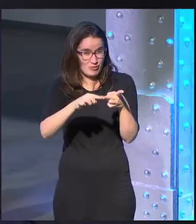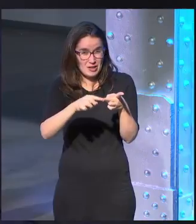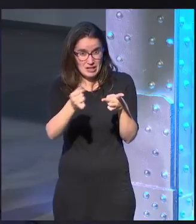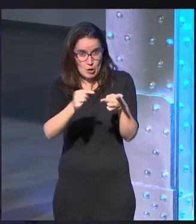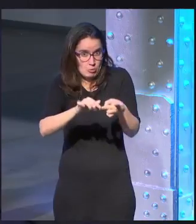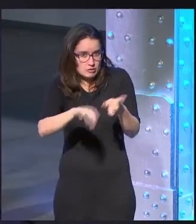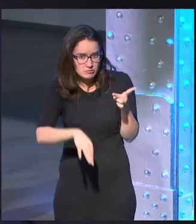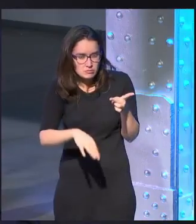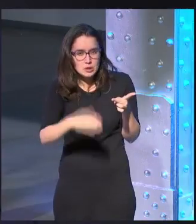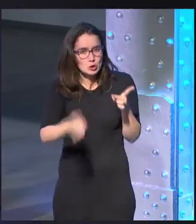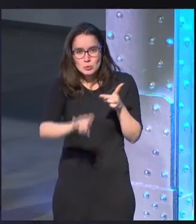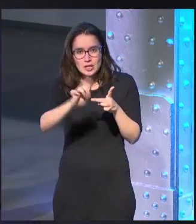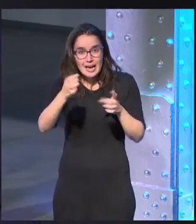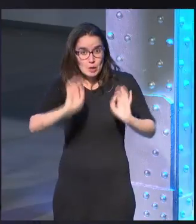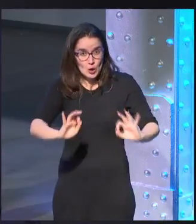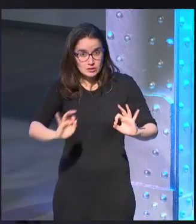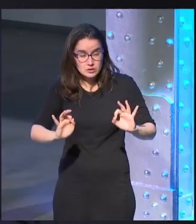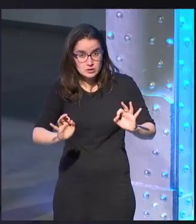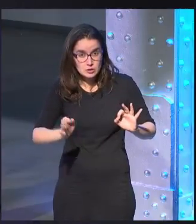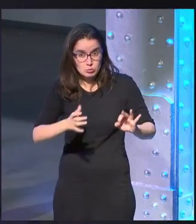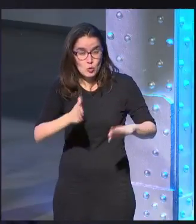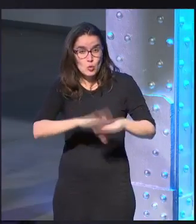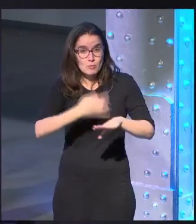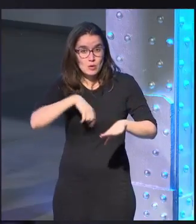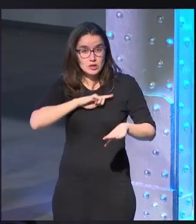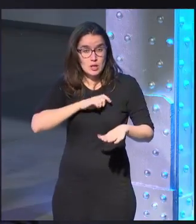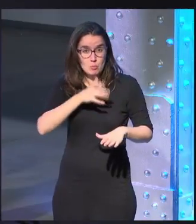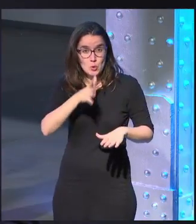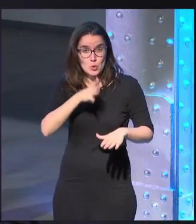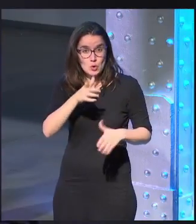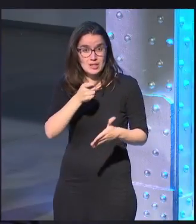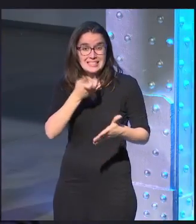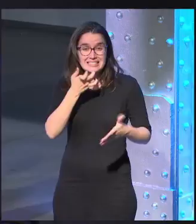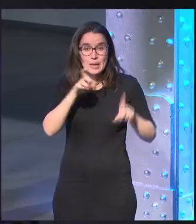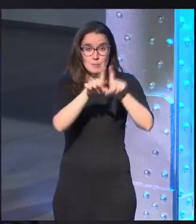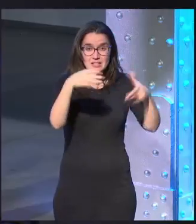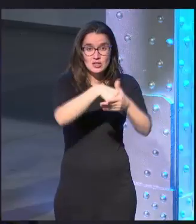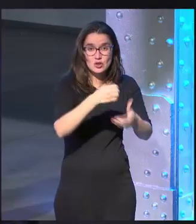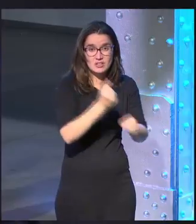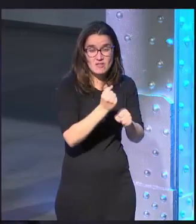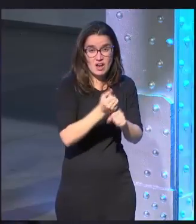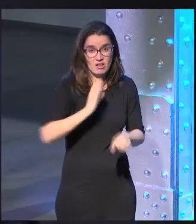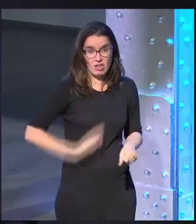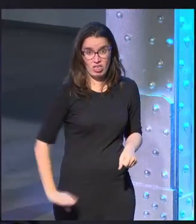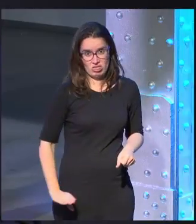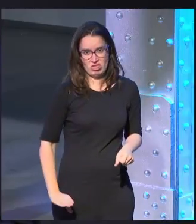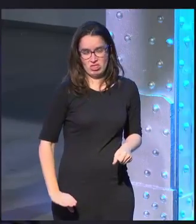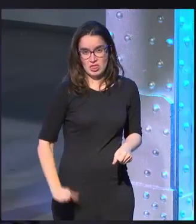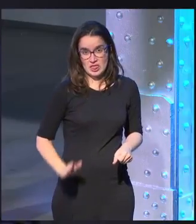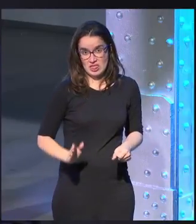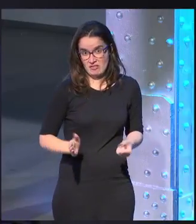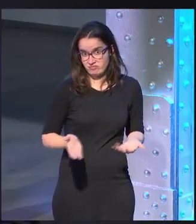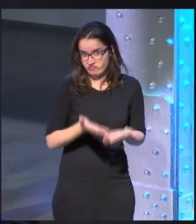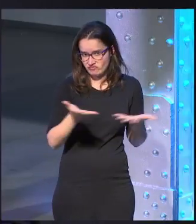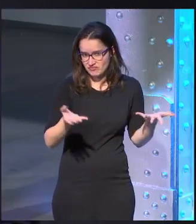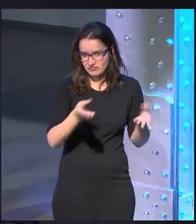es un dicho. No, y es así, en parte es culpa nuestra porque les pagamos, si trabajan en una empresa, salarios realmente de